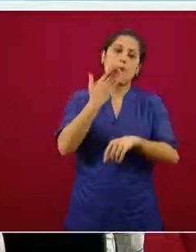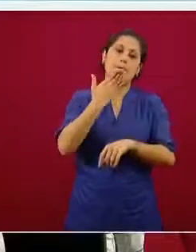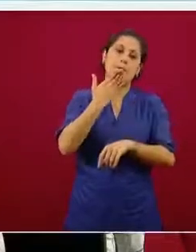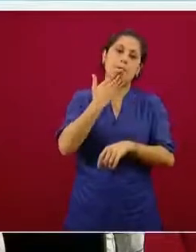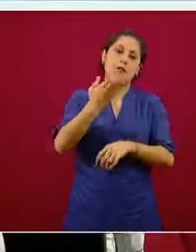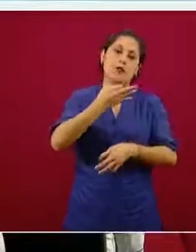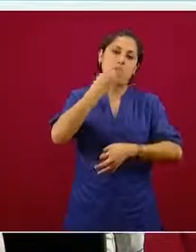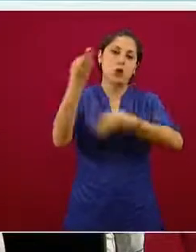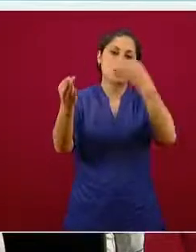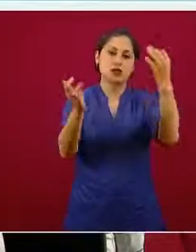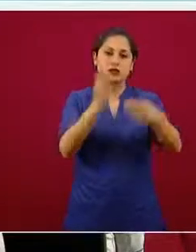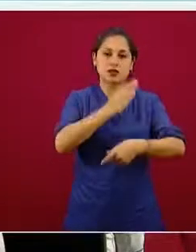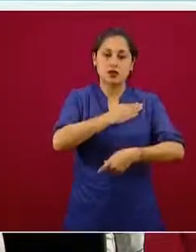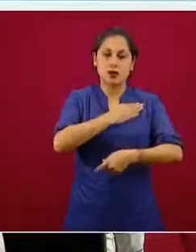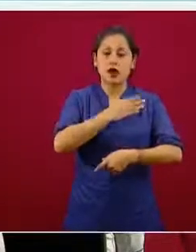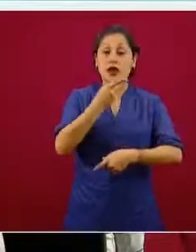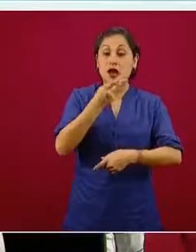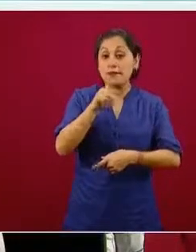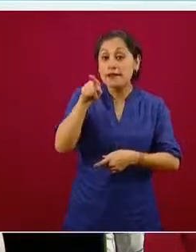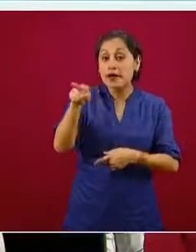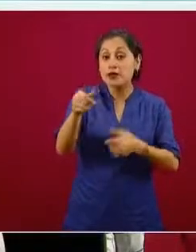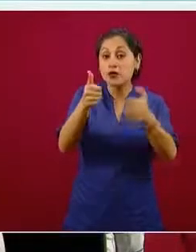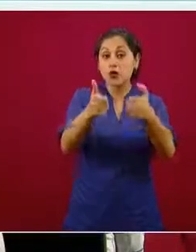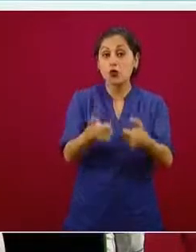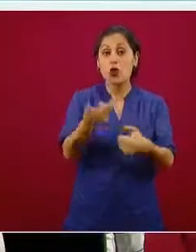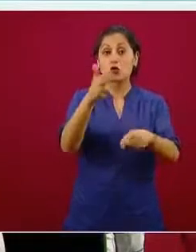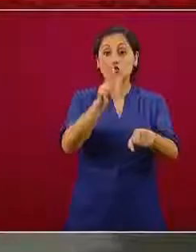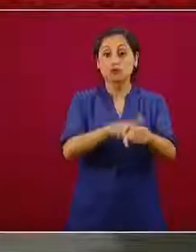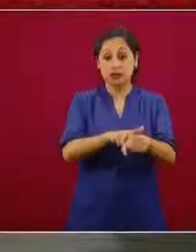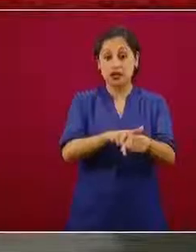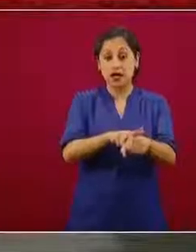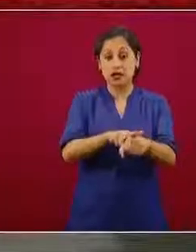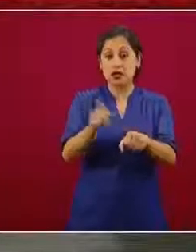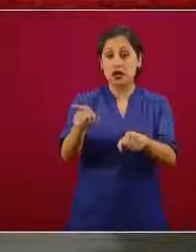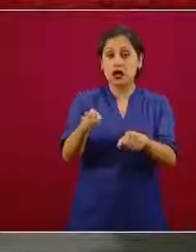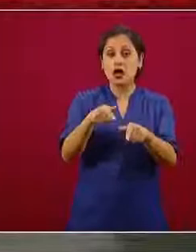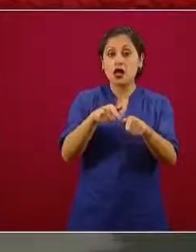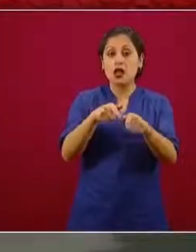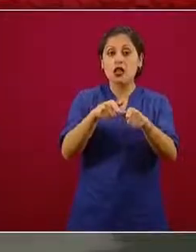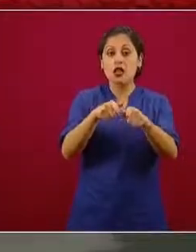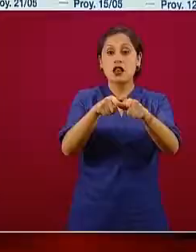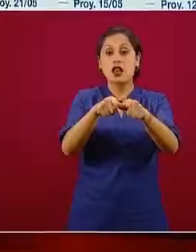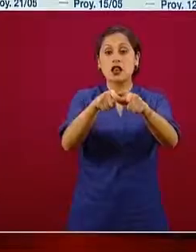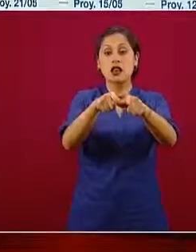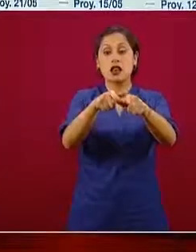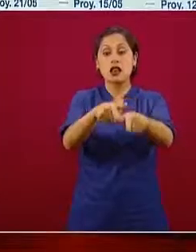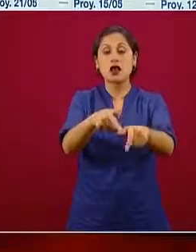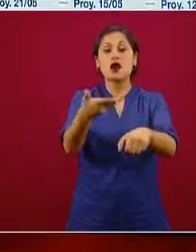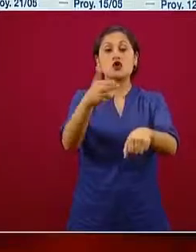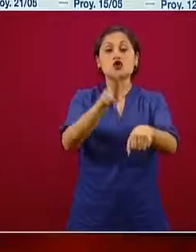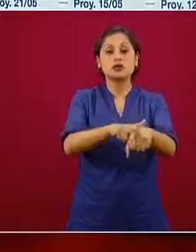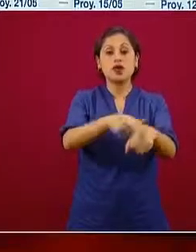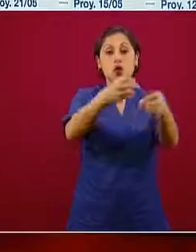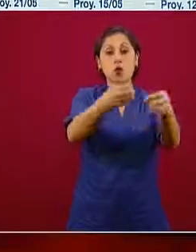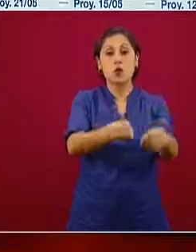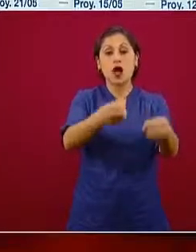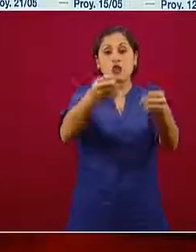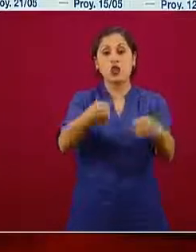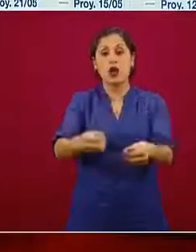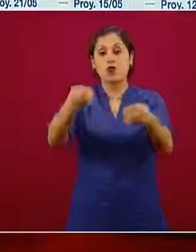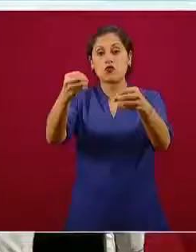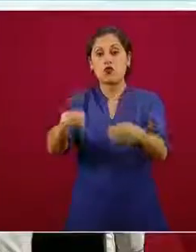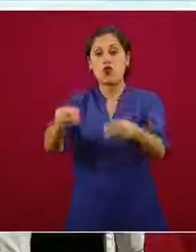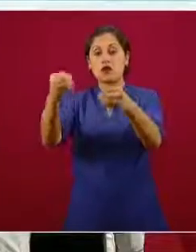embargo, se mantienen en el hospital y obviamente ocupan camas y obviamente no se desciende en cuanto a las